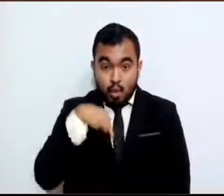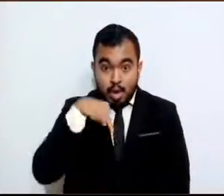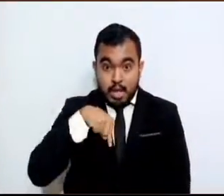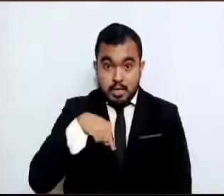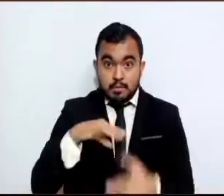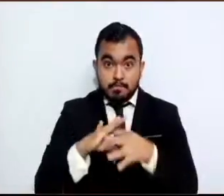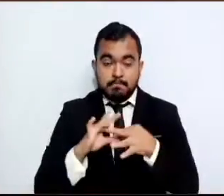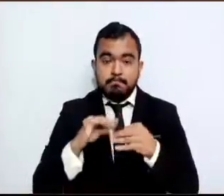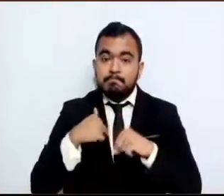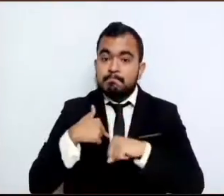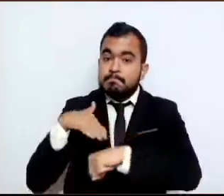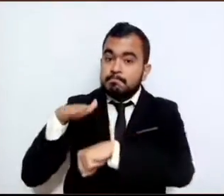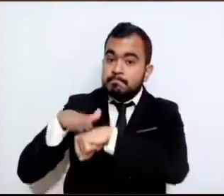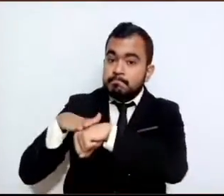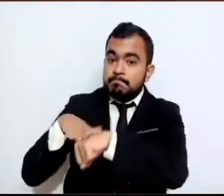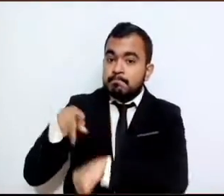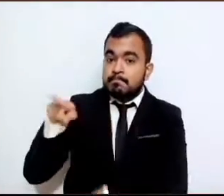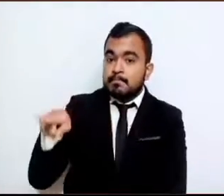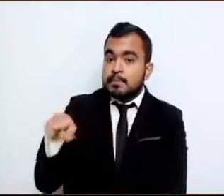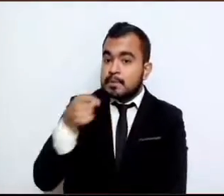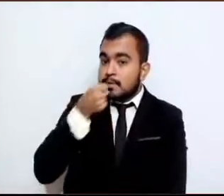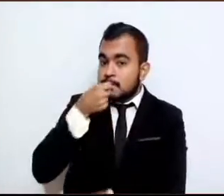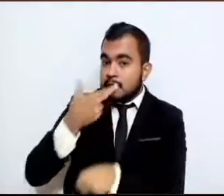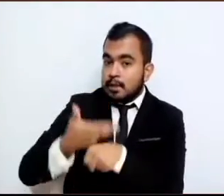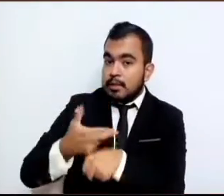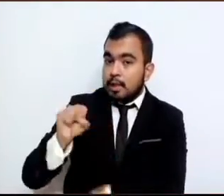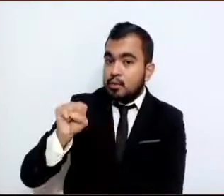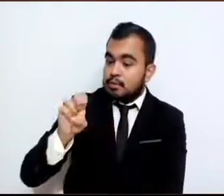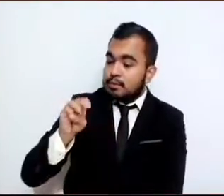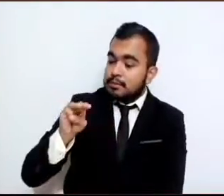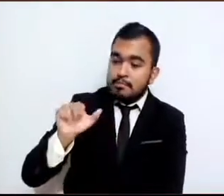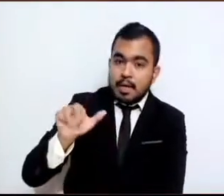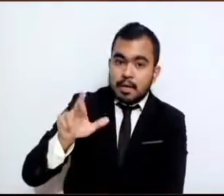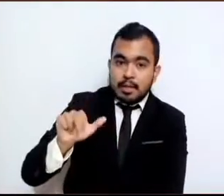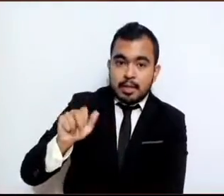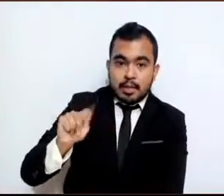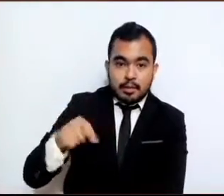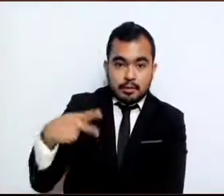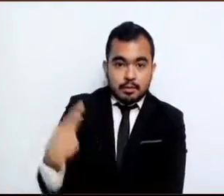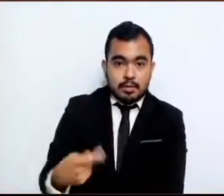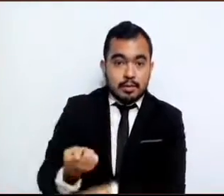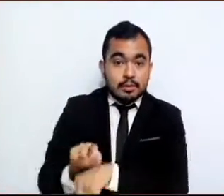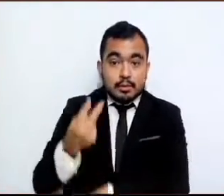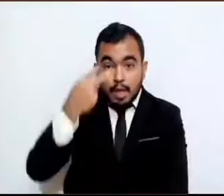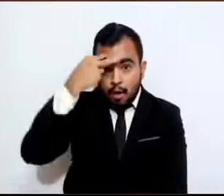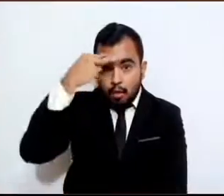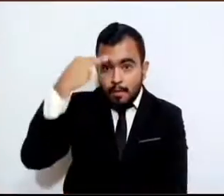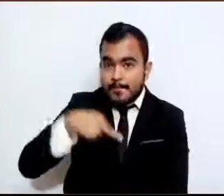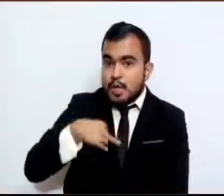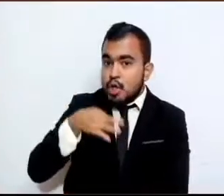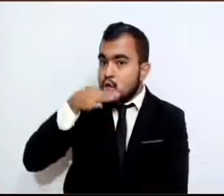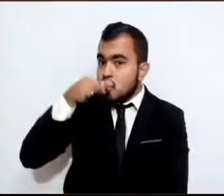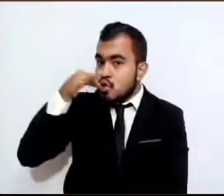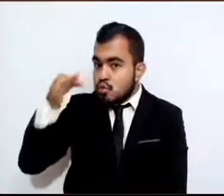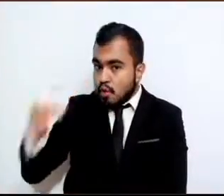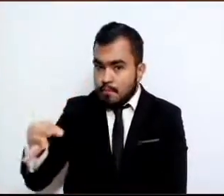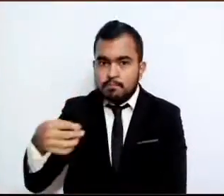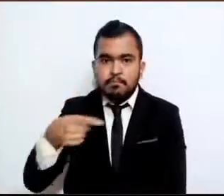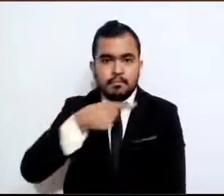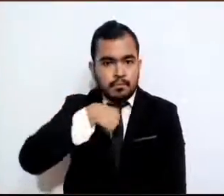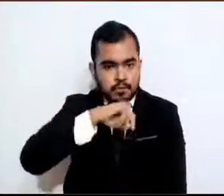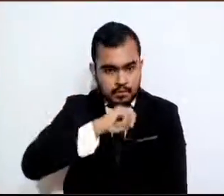le digo al secretario del Medio Ambiente del Gobierno del Estado que estaremos